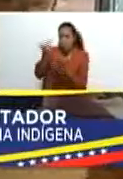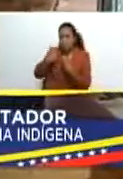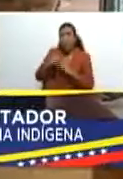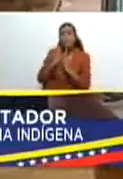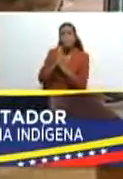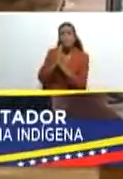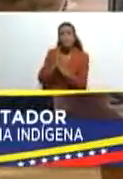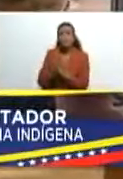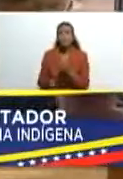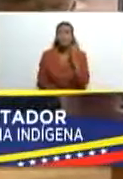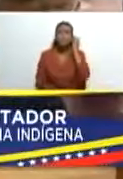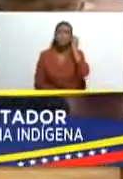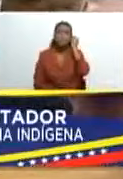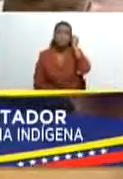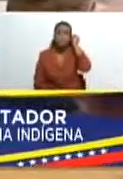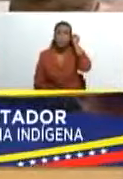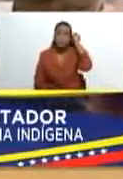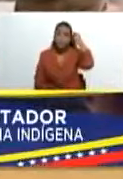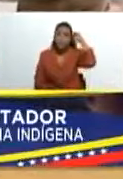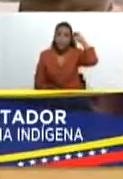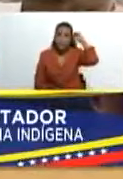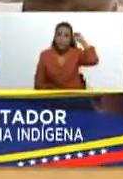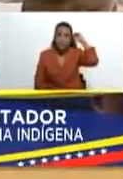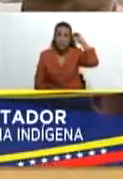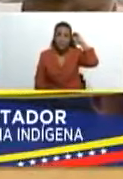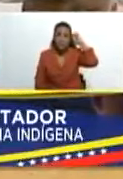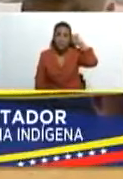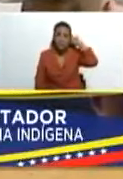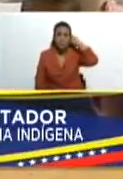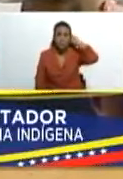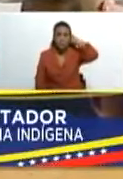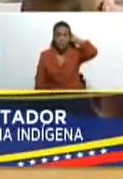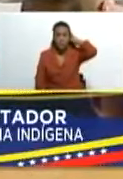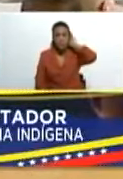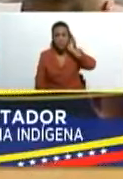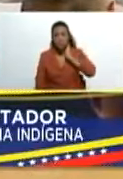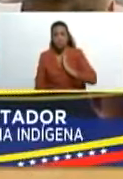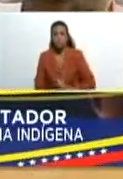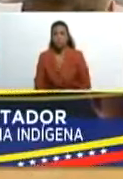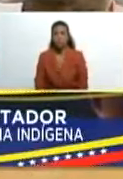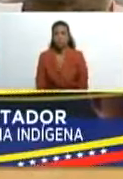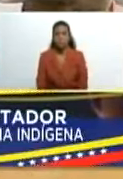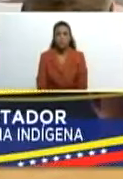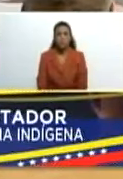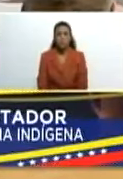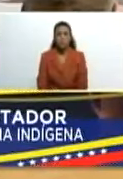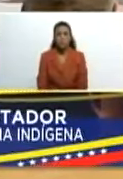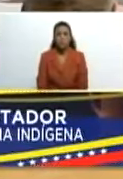Seguro que sí, señor presidente. Solo que quiero agregar algo a partir del comentario que usted utilizó para